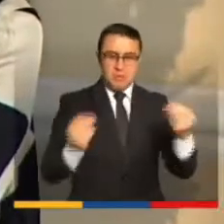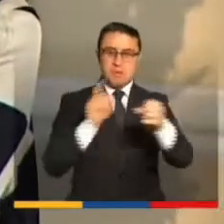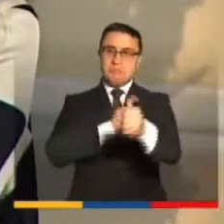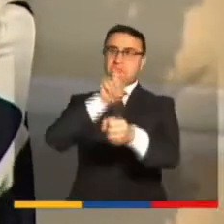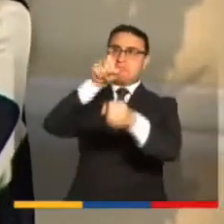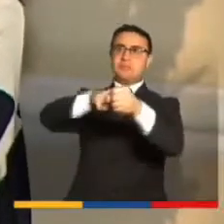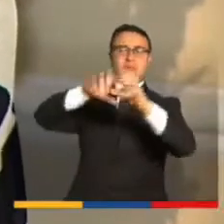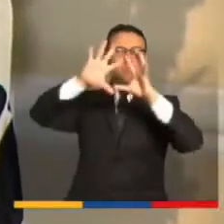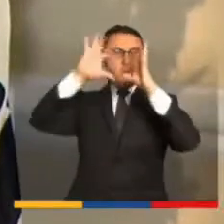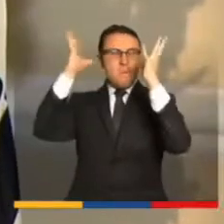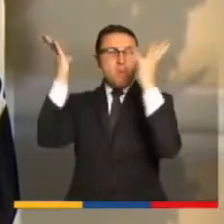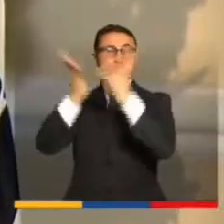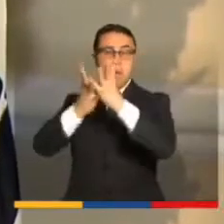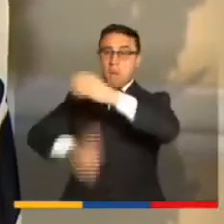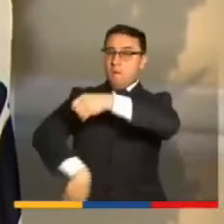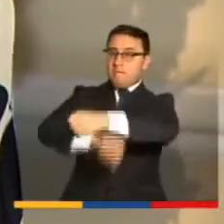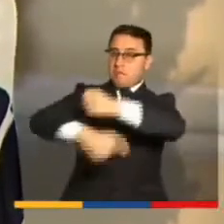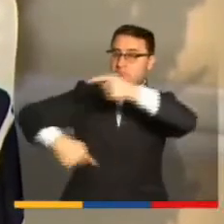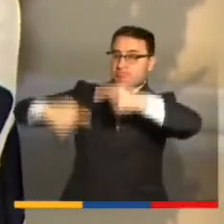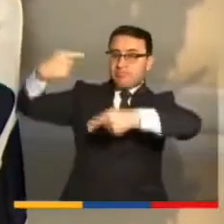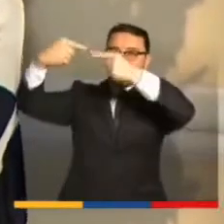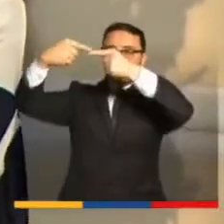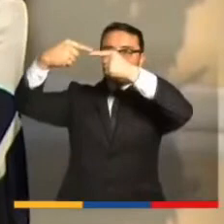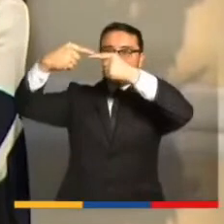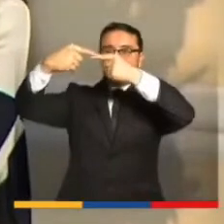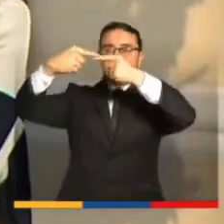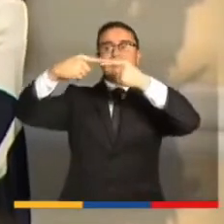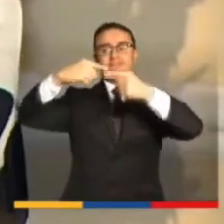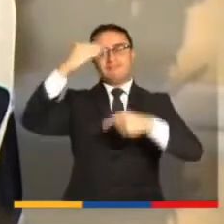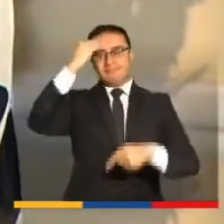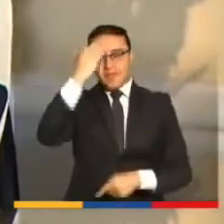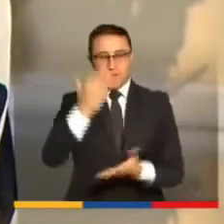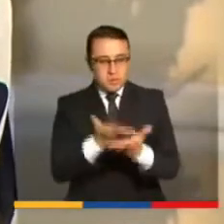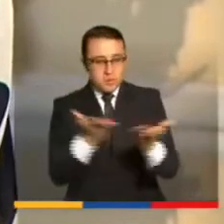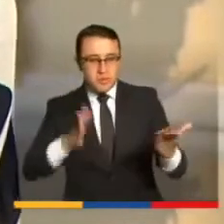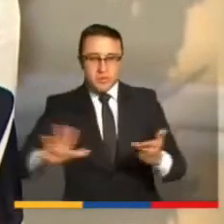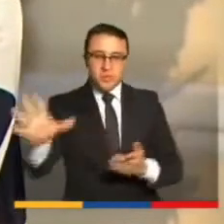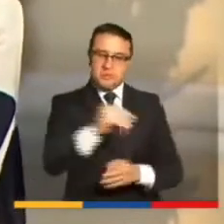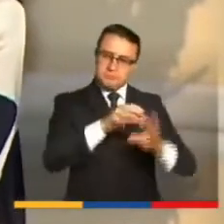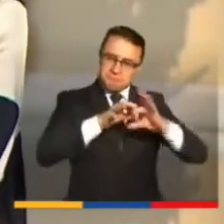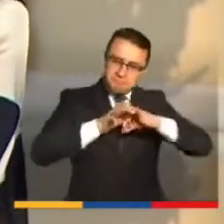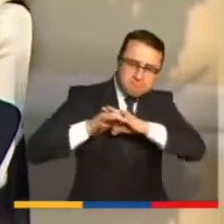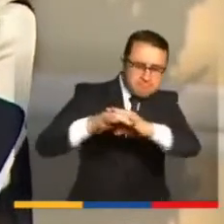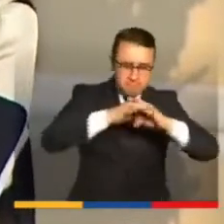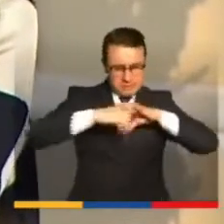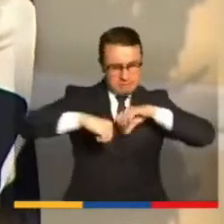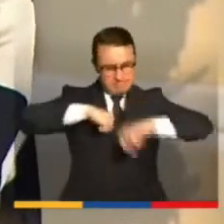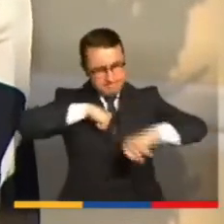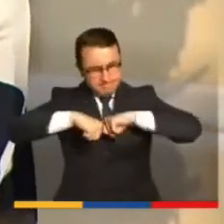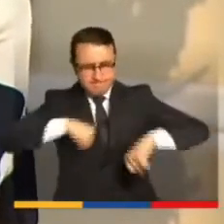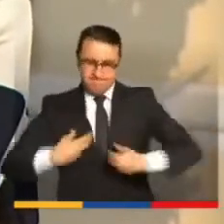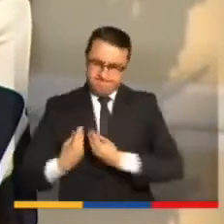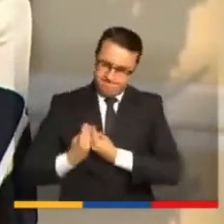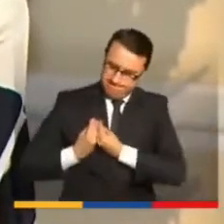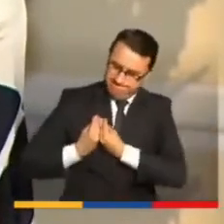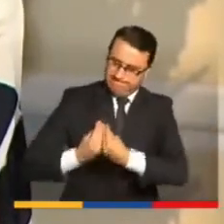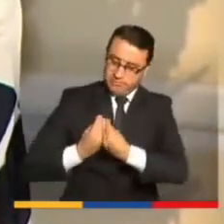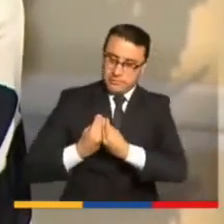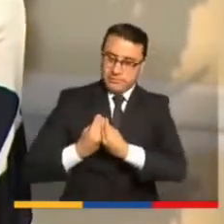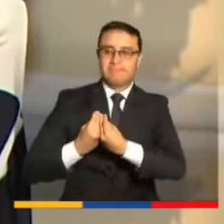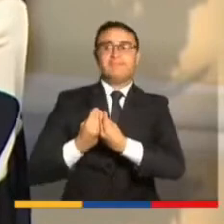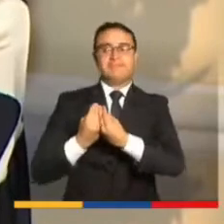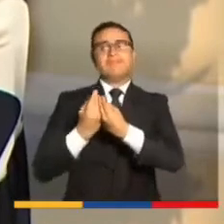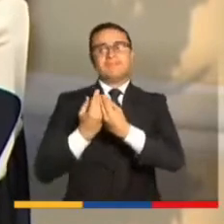Copa del Mundo se resume, entre otras cosas, en la unión y el trabajo en equipo. Característica que muy bien vive